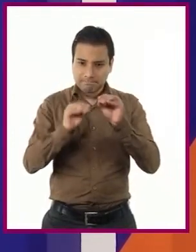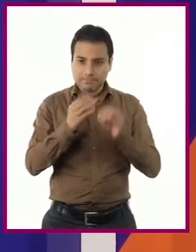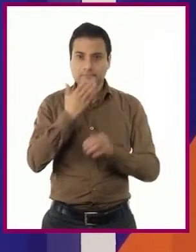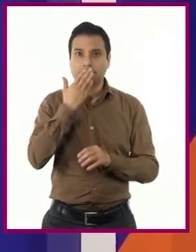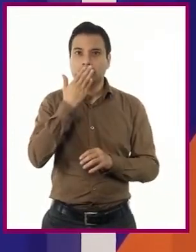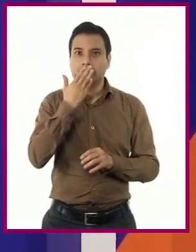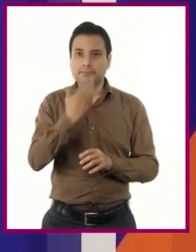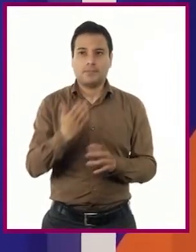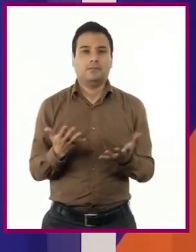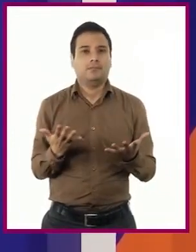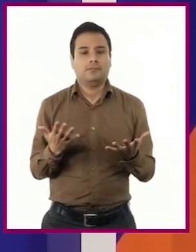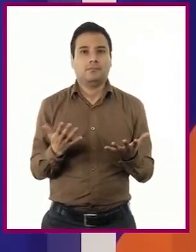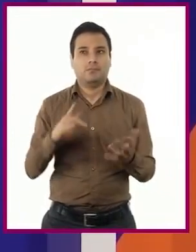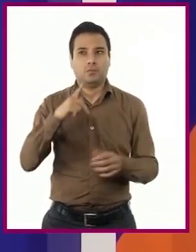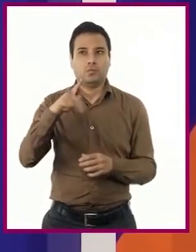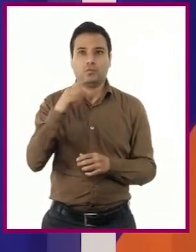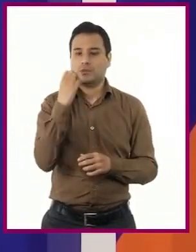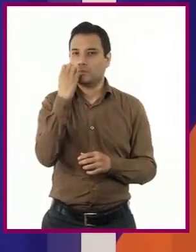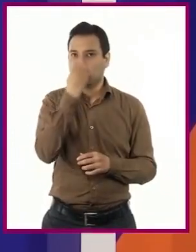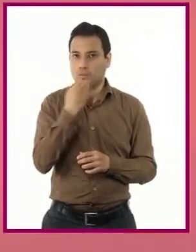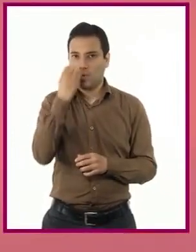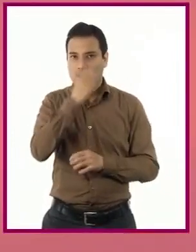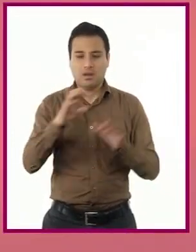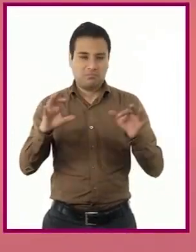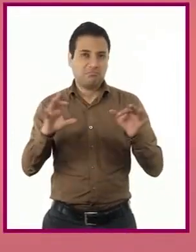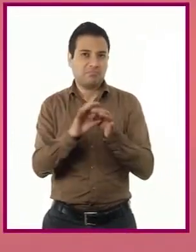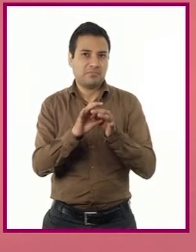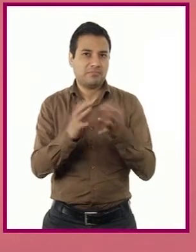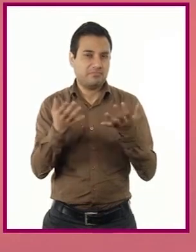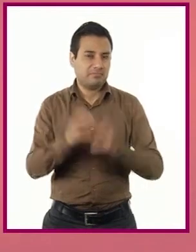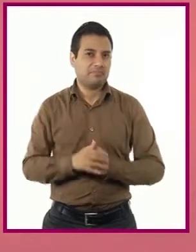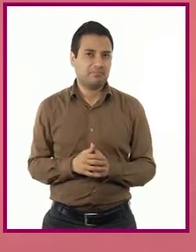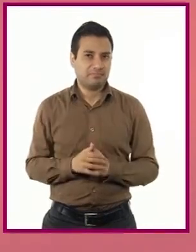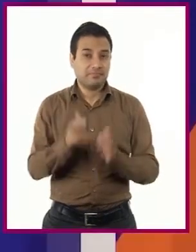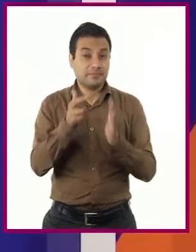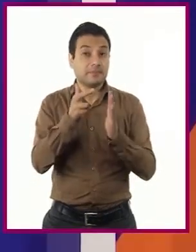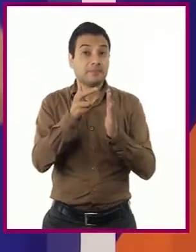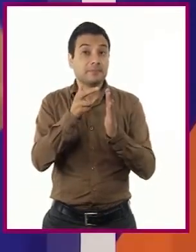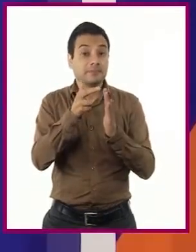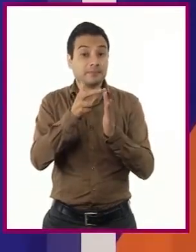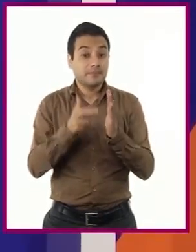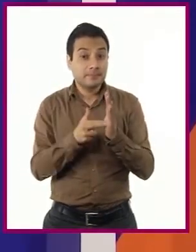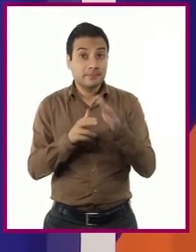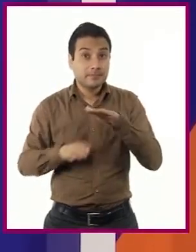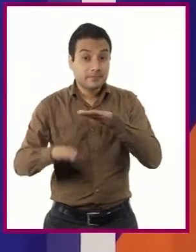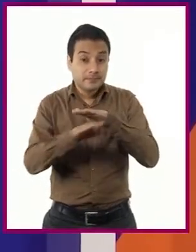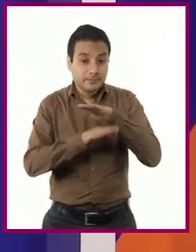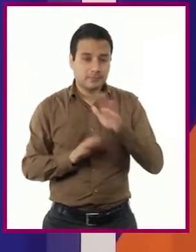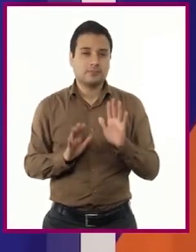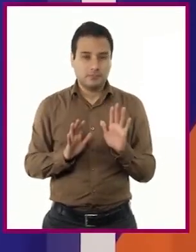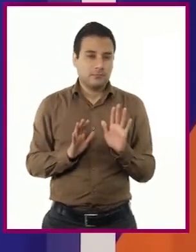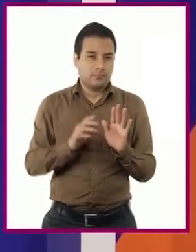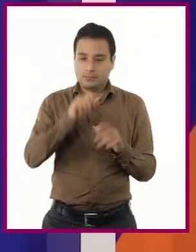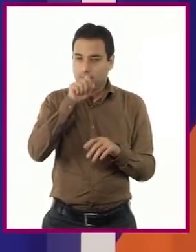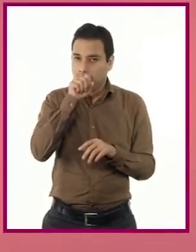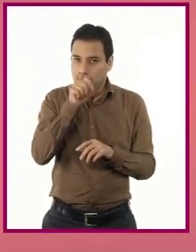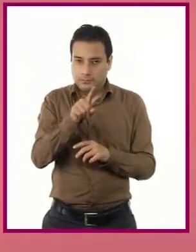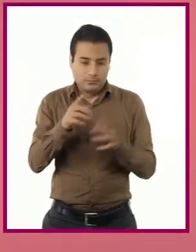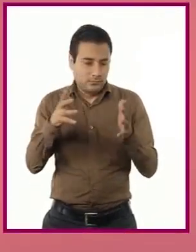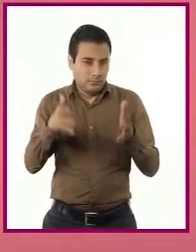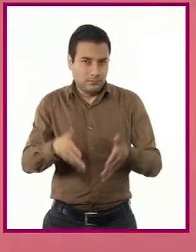el contexto de su escuela. Eso sí, las reglas básicas que modelan el juego fueron respetadas para dar cumplimiento con el